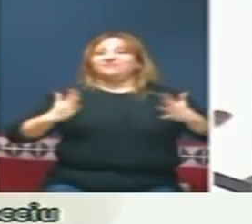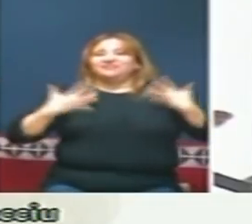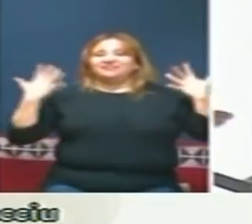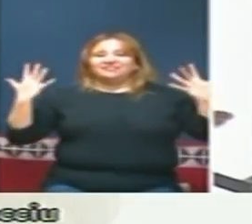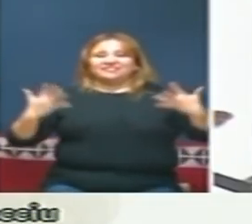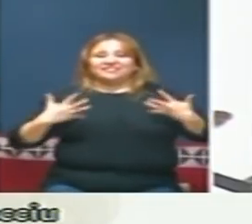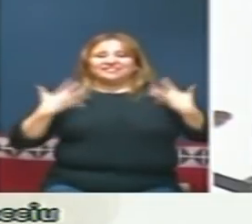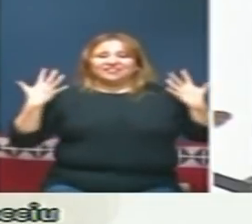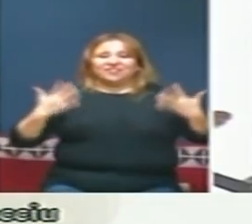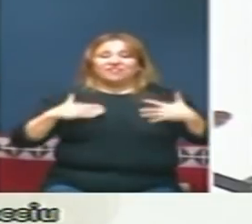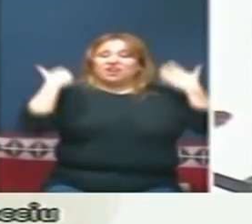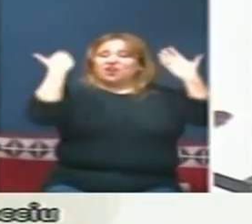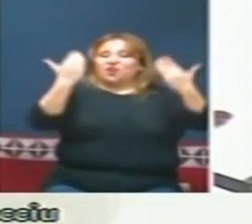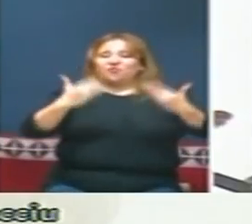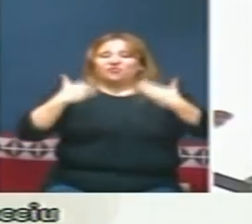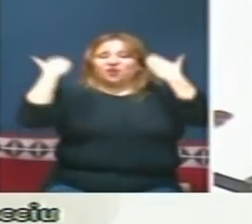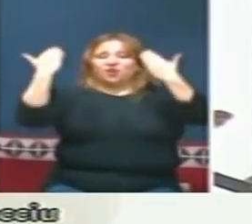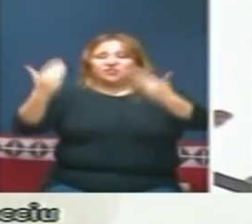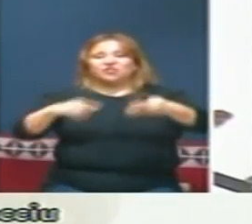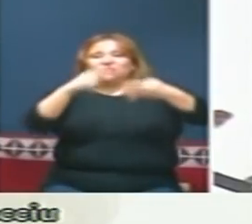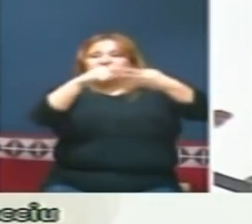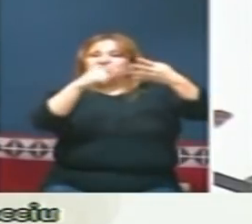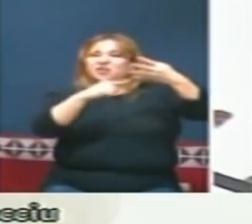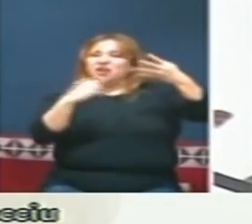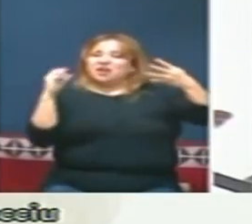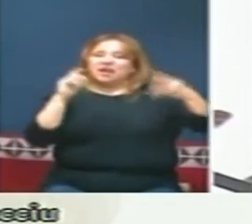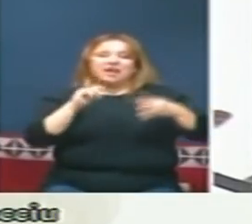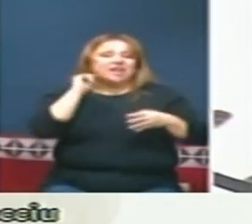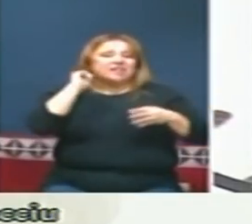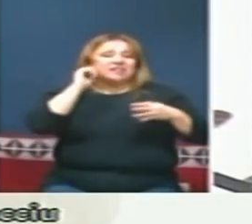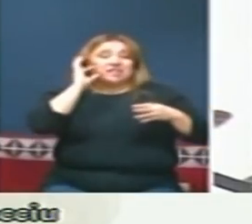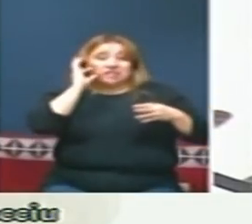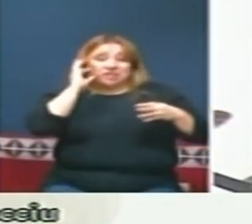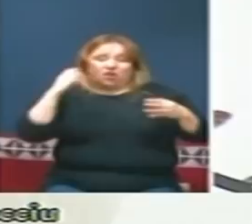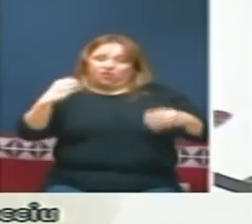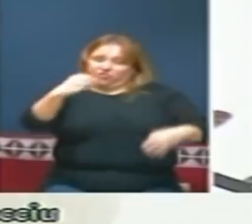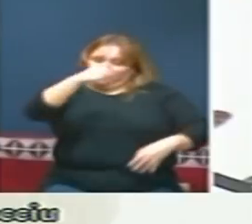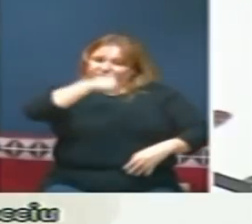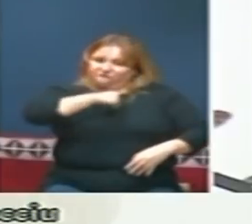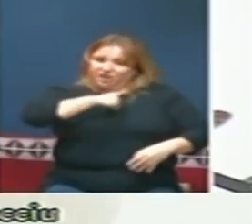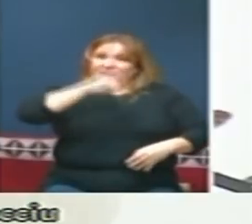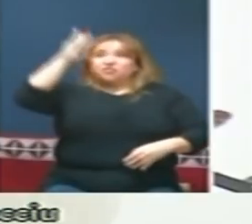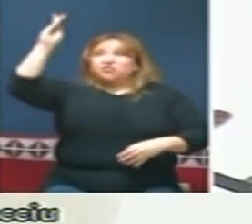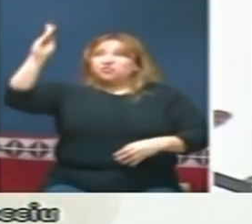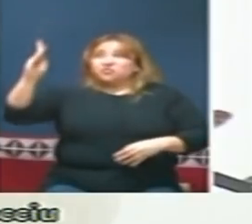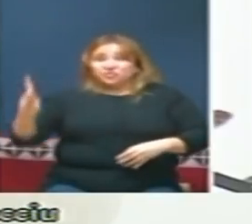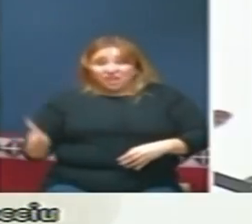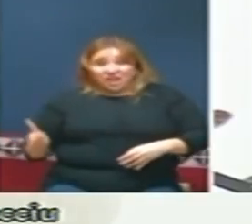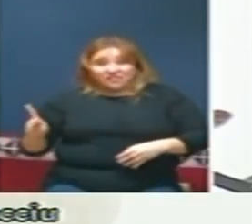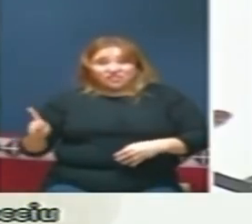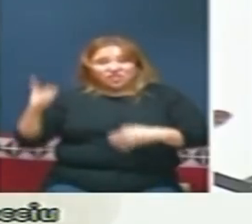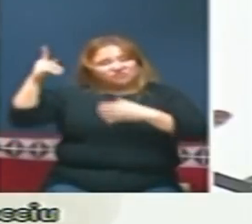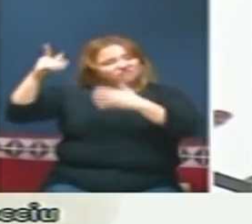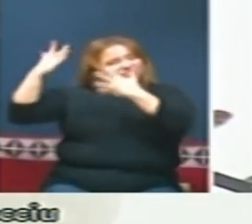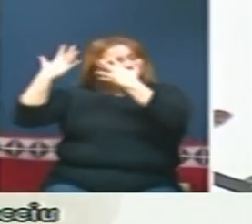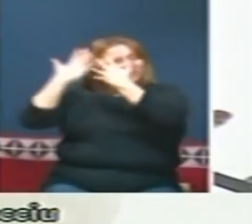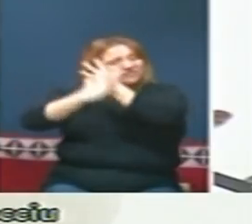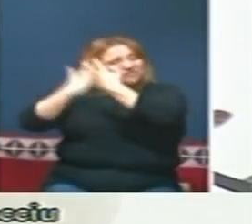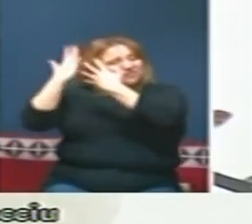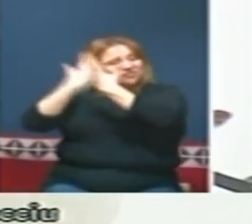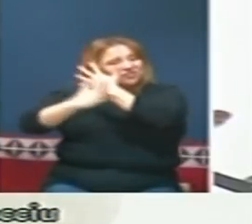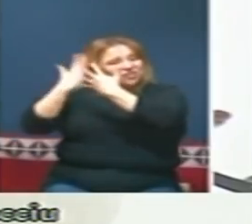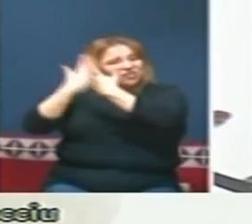del honor ofrecido a estos testigos de fe. Dios lo sostuvo en los sufrimientos,